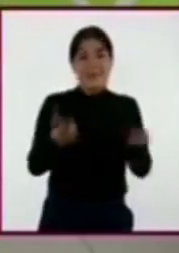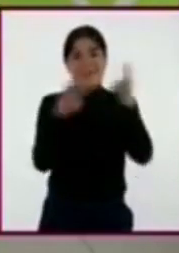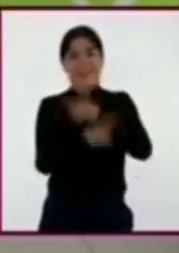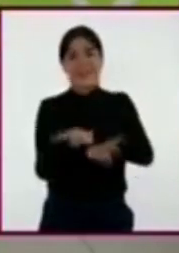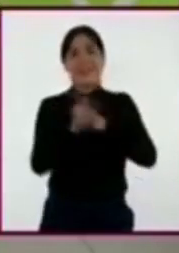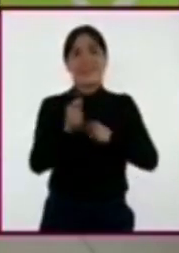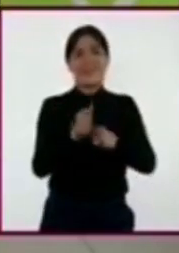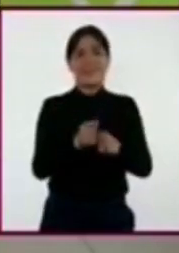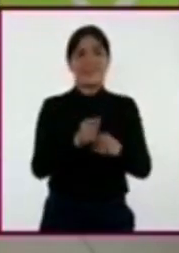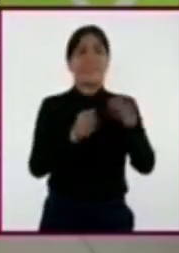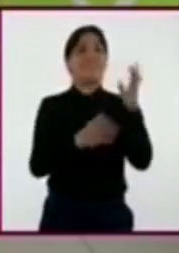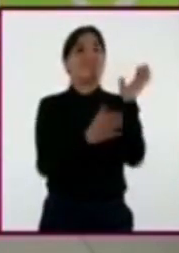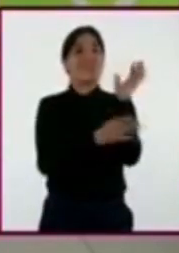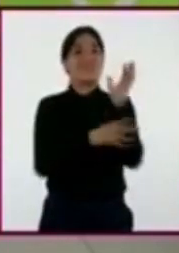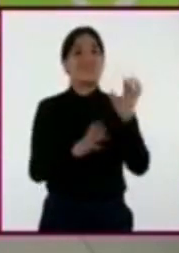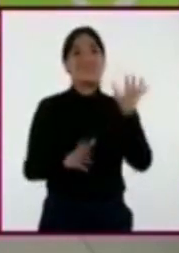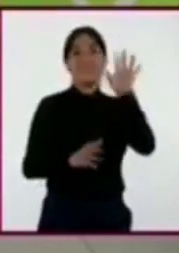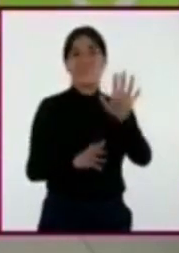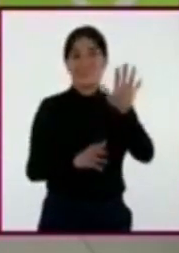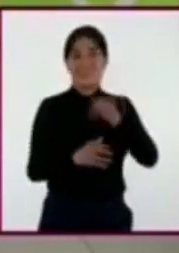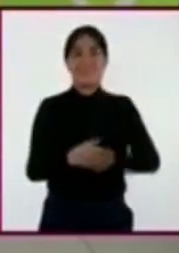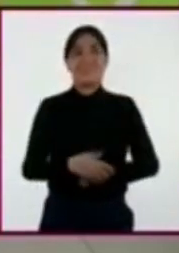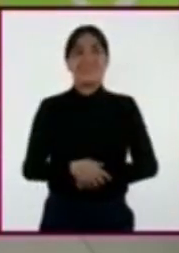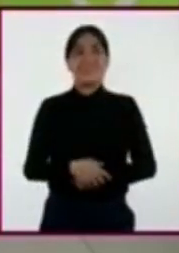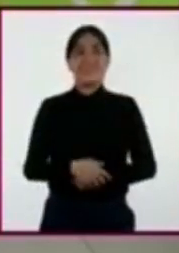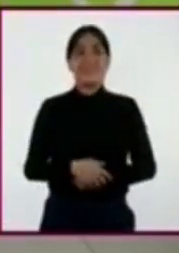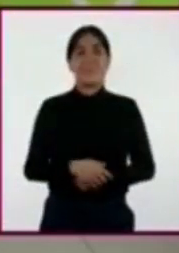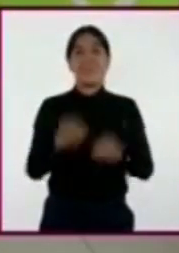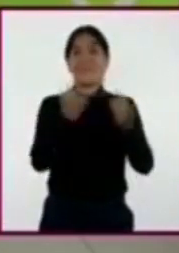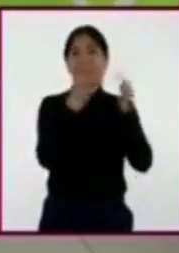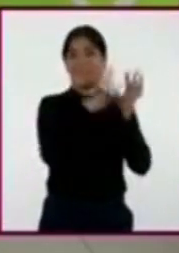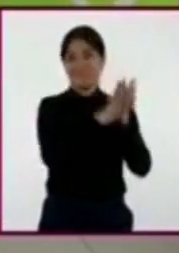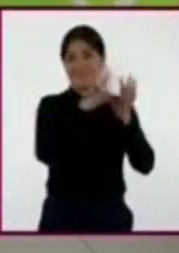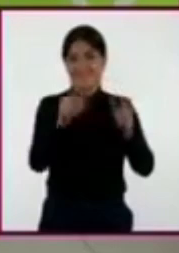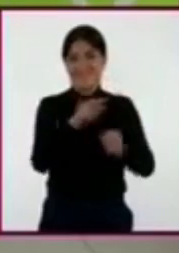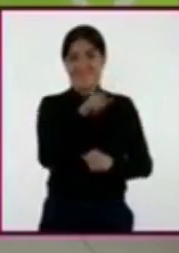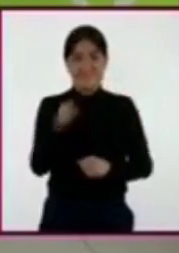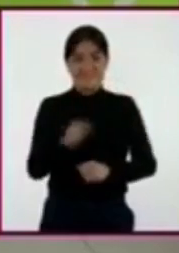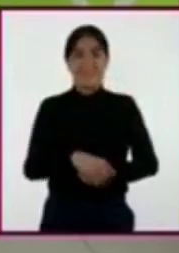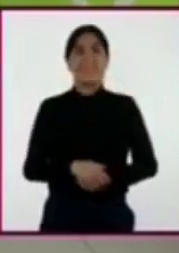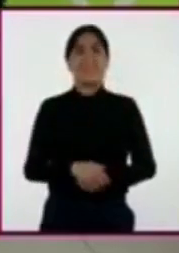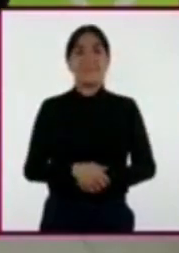que lanza. ¿Sale? Entonces, pie contrario va adelante.